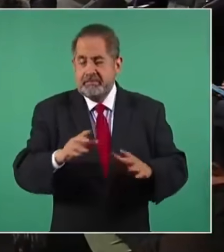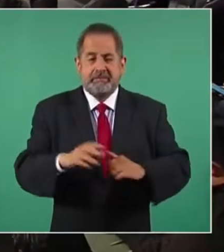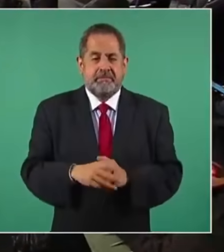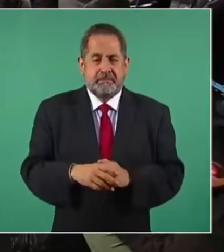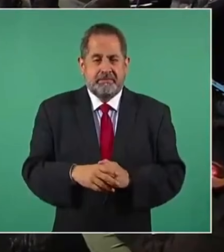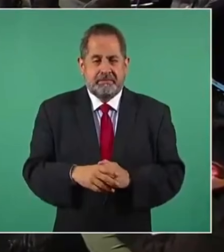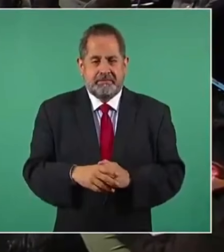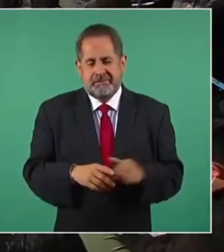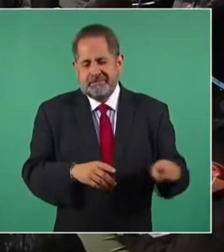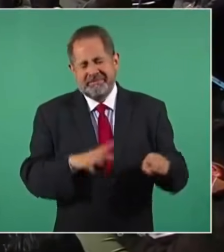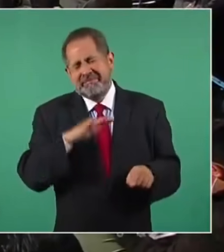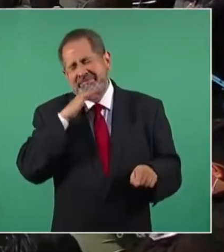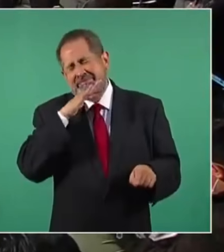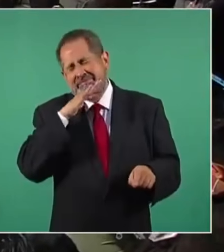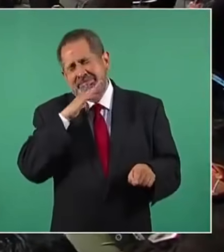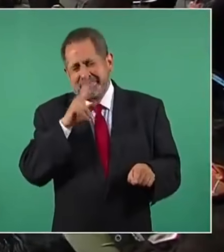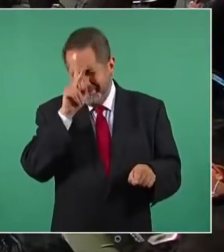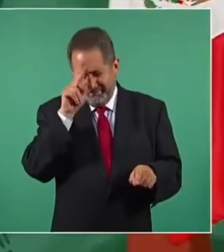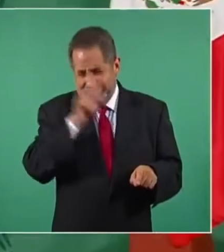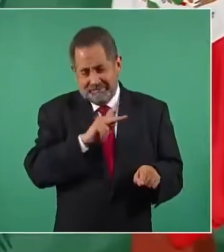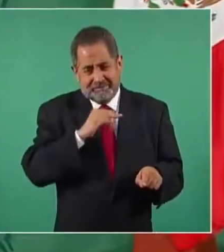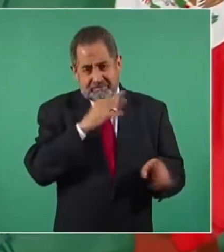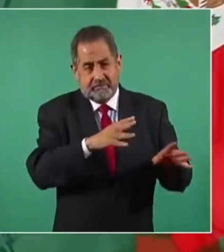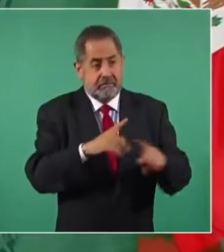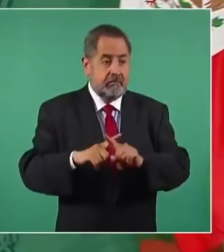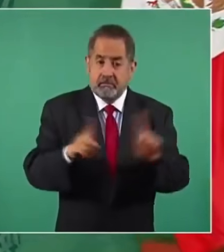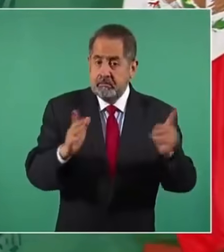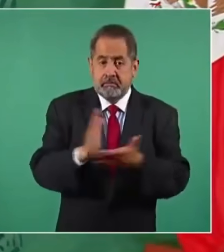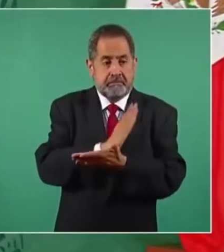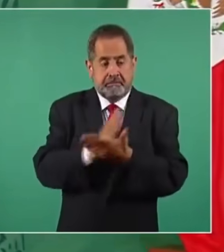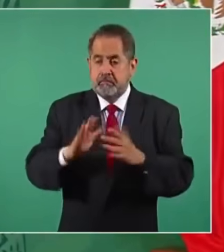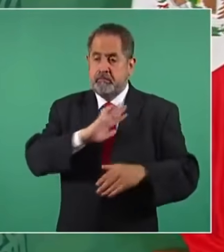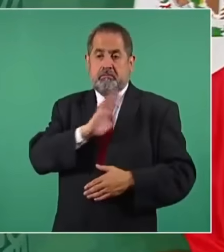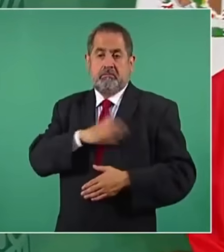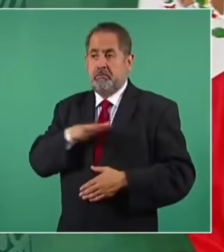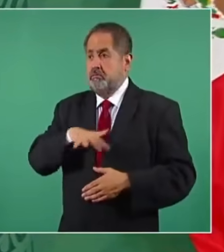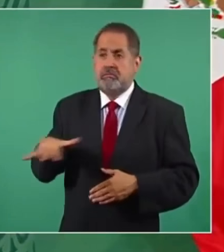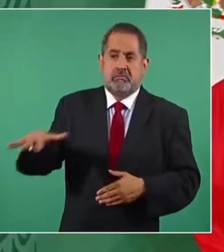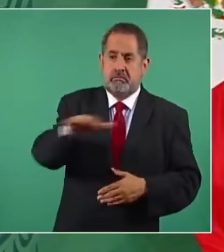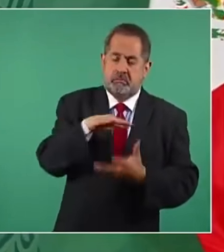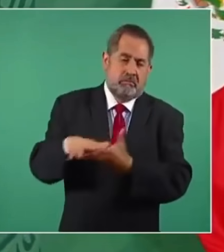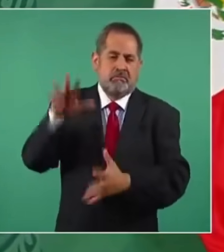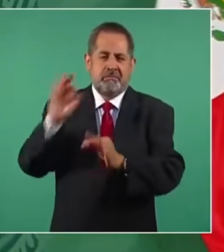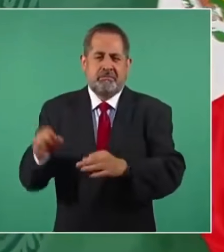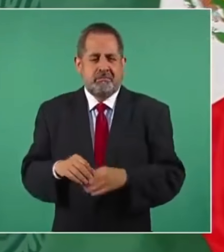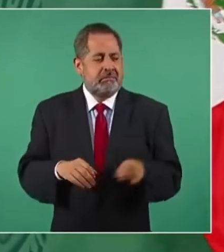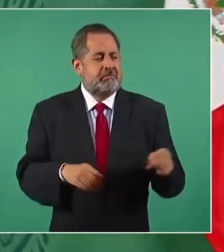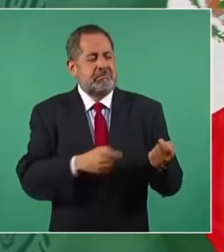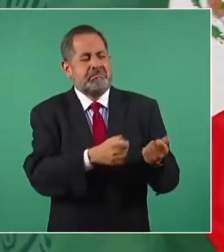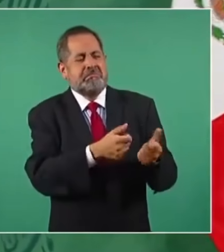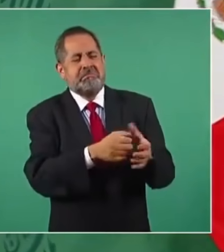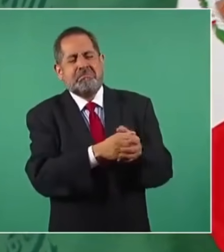Toda una inmundicia que no tiene que ver con el pueblo español, con la mayoría del pueblo español. Esta es una